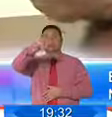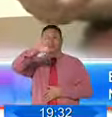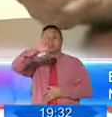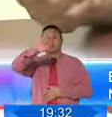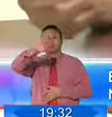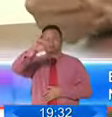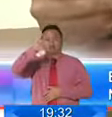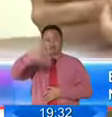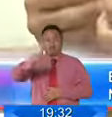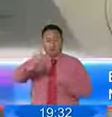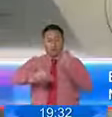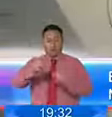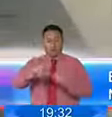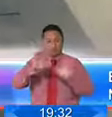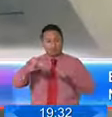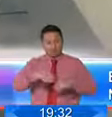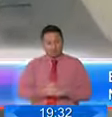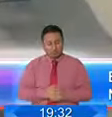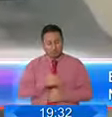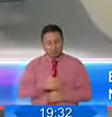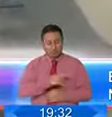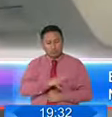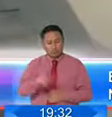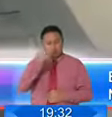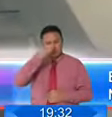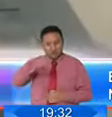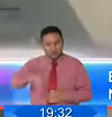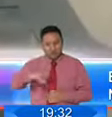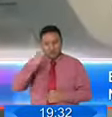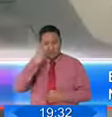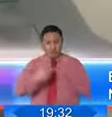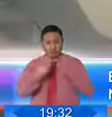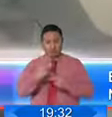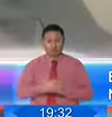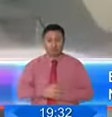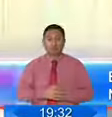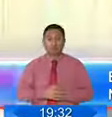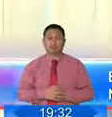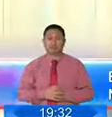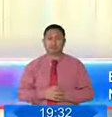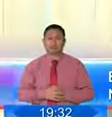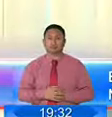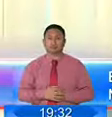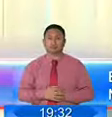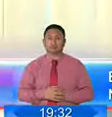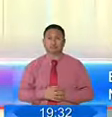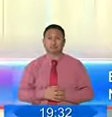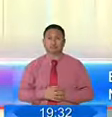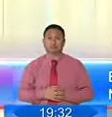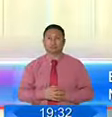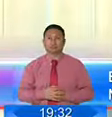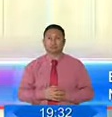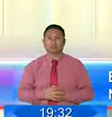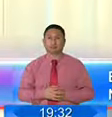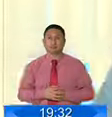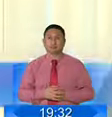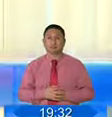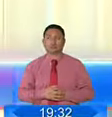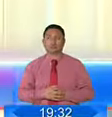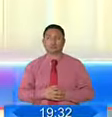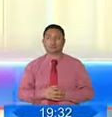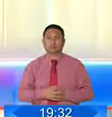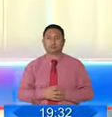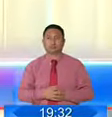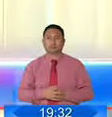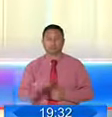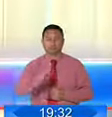población para que se realice un examen visual por lo menos una vez al año. Tenemos que ir a buscar el glaucoma, ir a buscar la presión